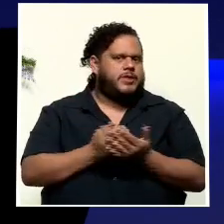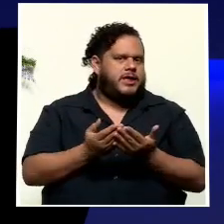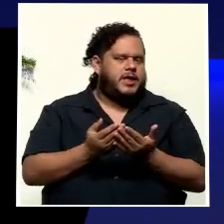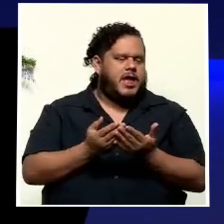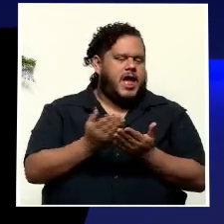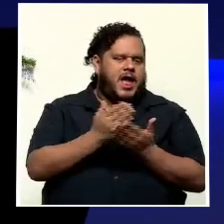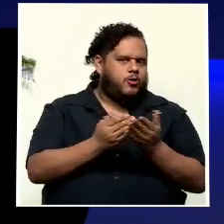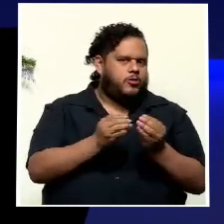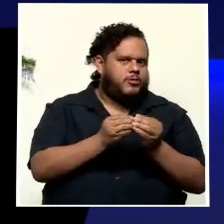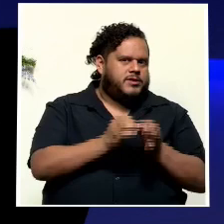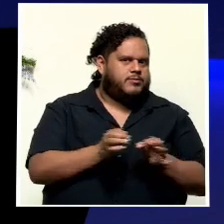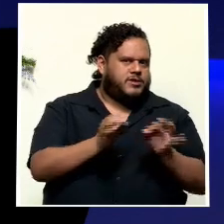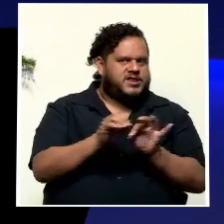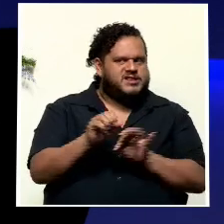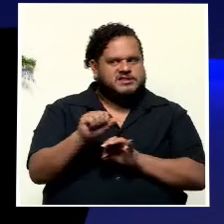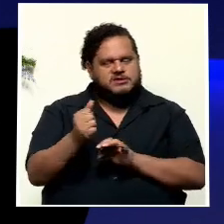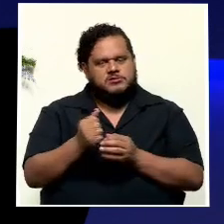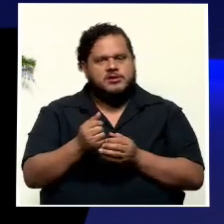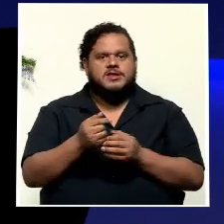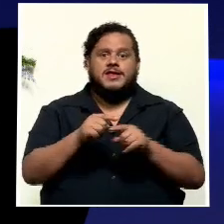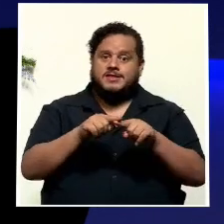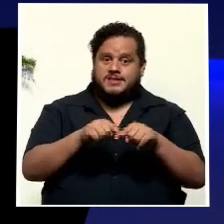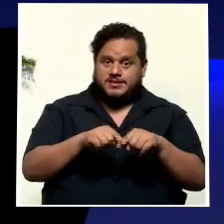que están pendientes de resolver.